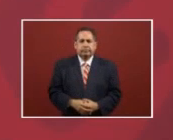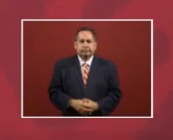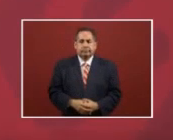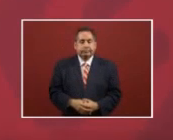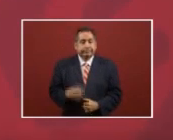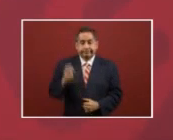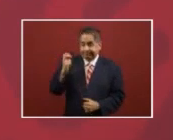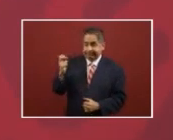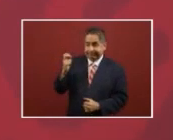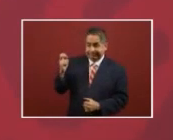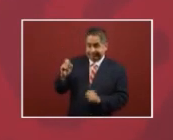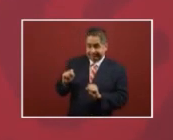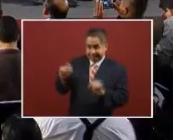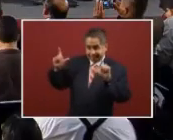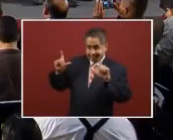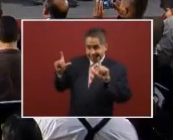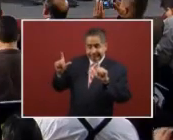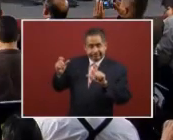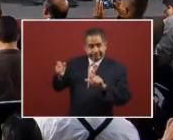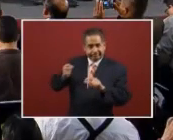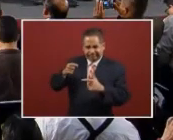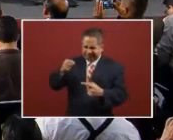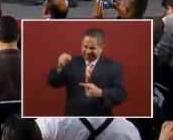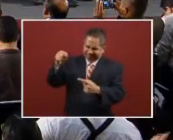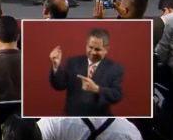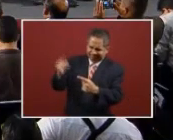Esta es la esencia